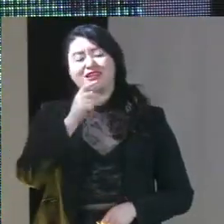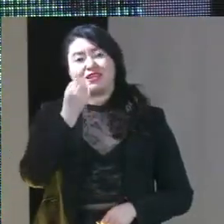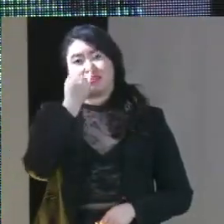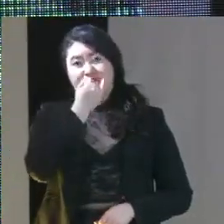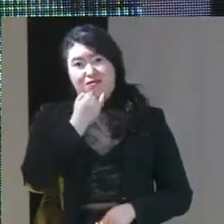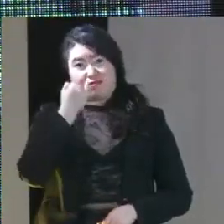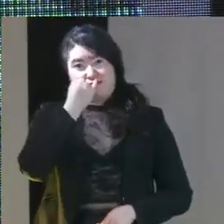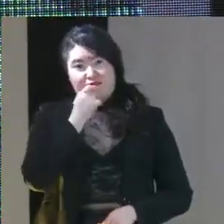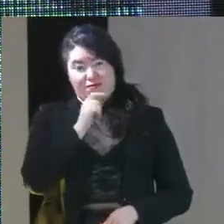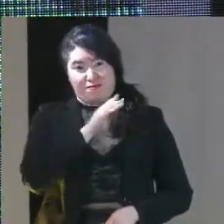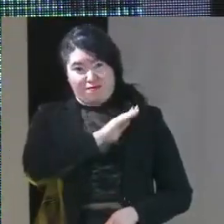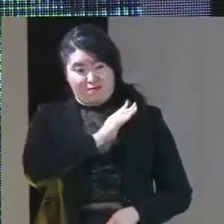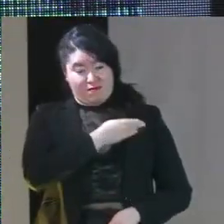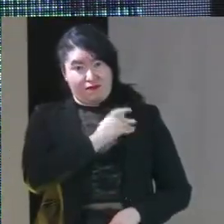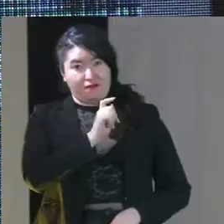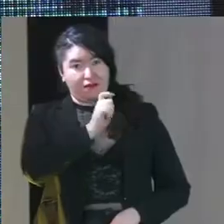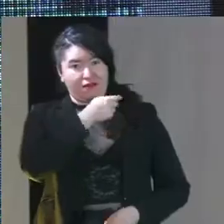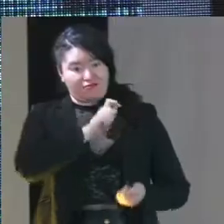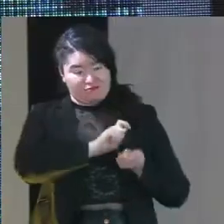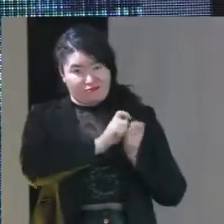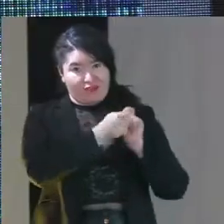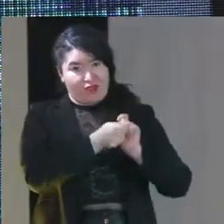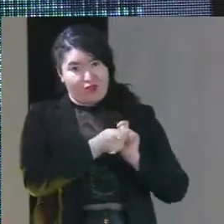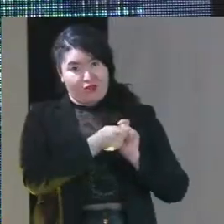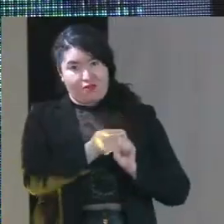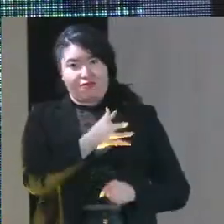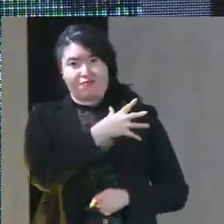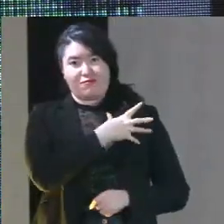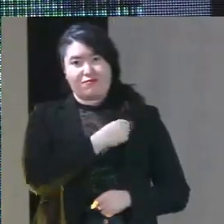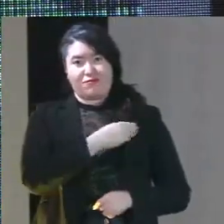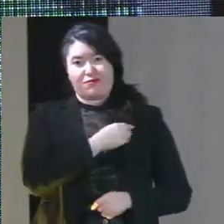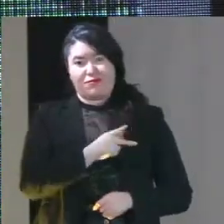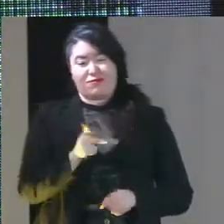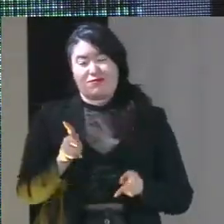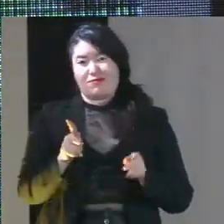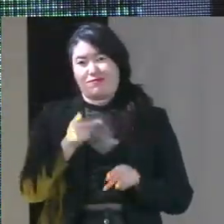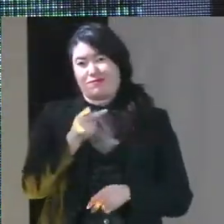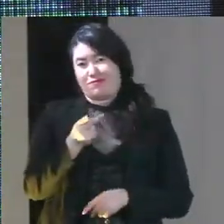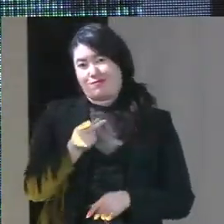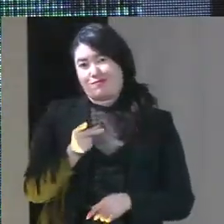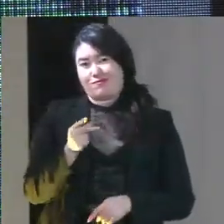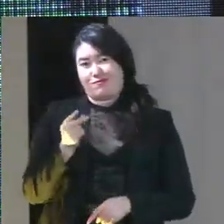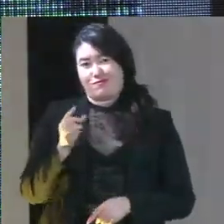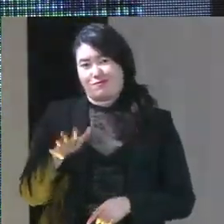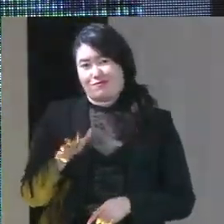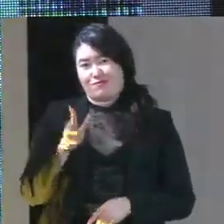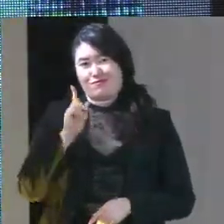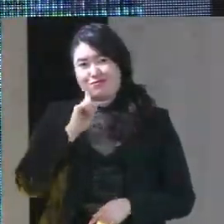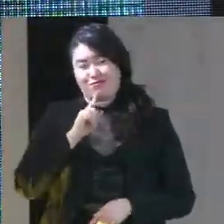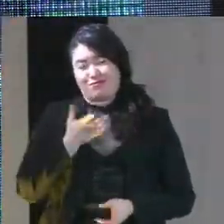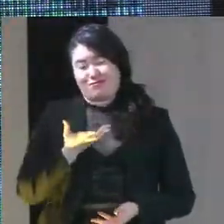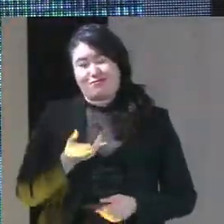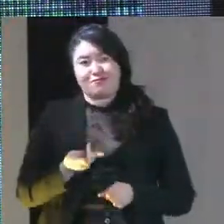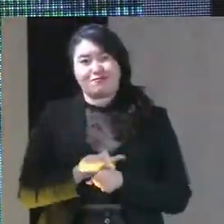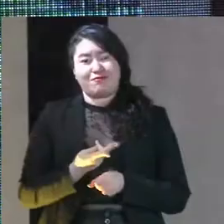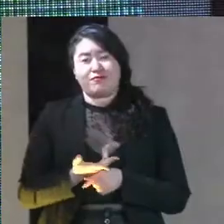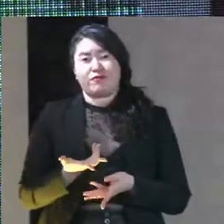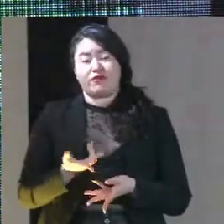en versión mexica. Dice el soldado Álvar Núñez Cabeza de Vaca que le tocó